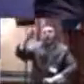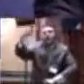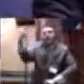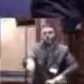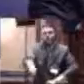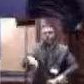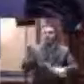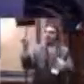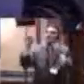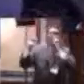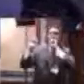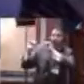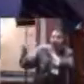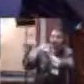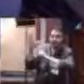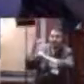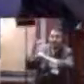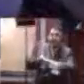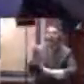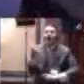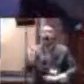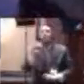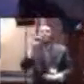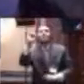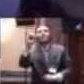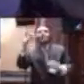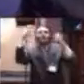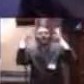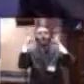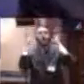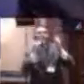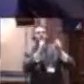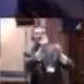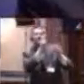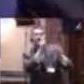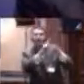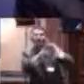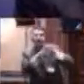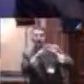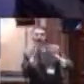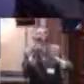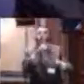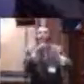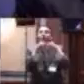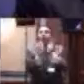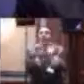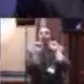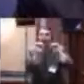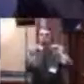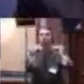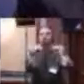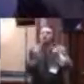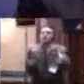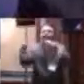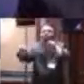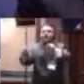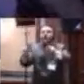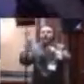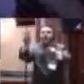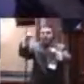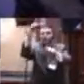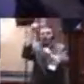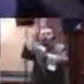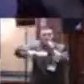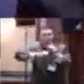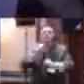las empresas, como para los partidos. ¿De qué montos de multas estamos hablando? Ahora